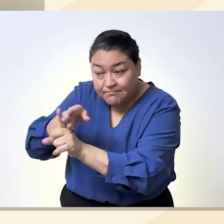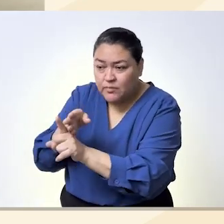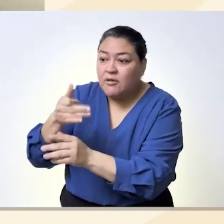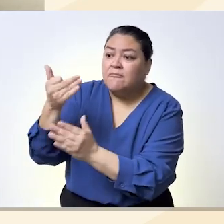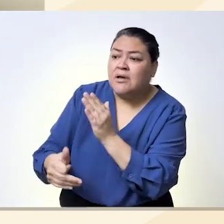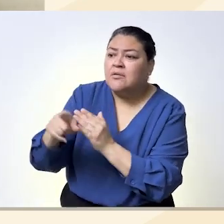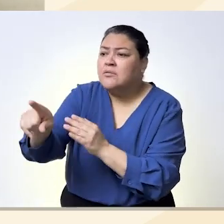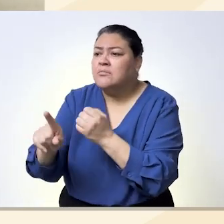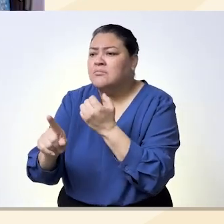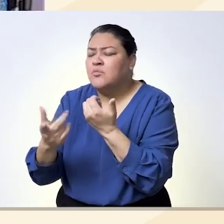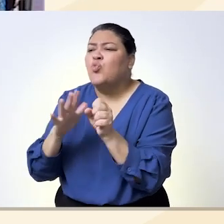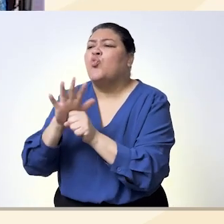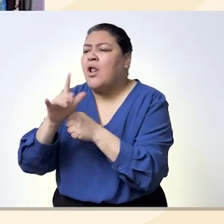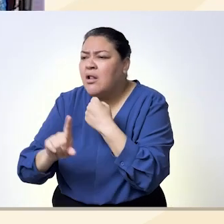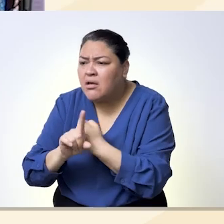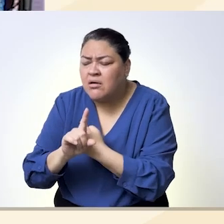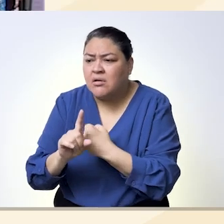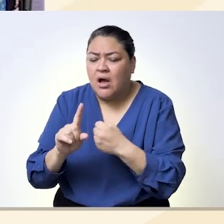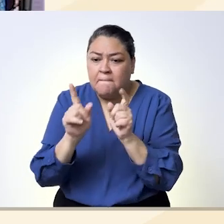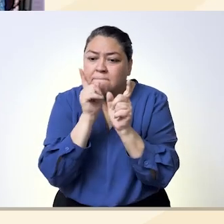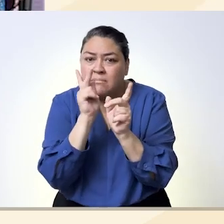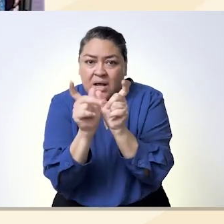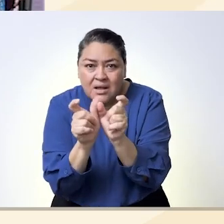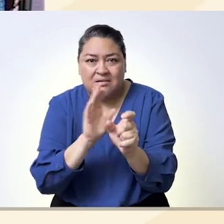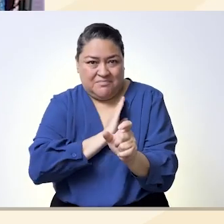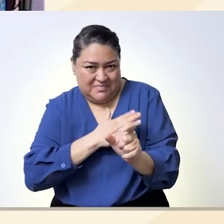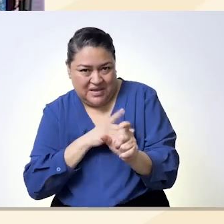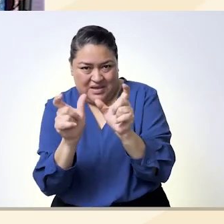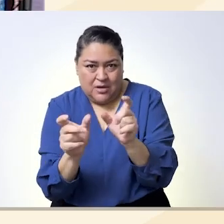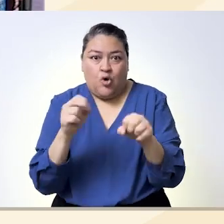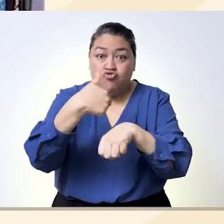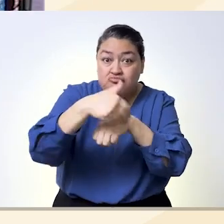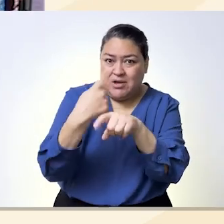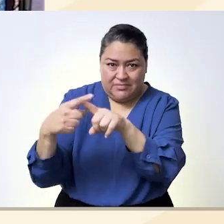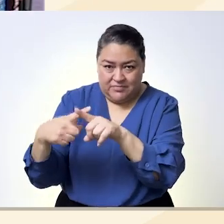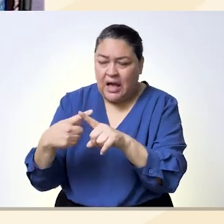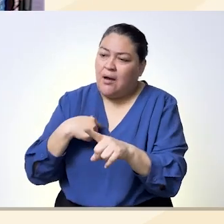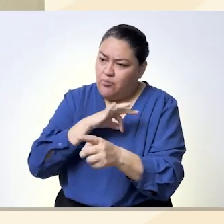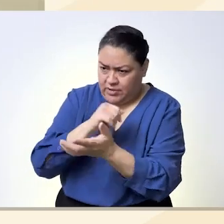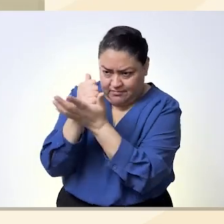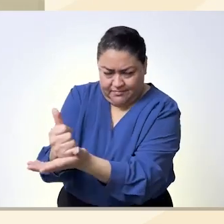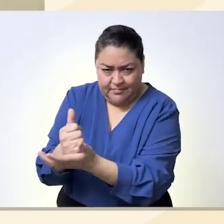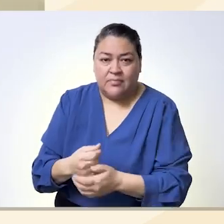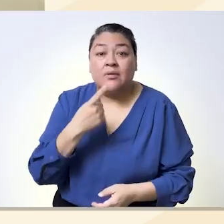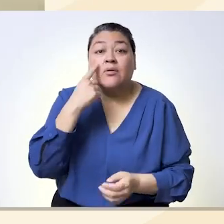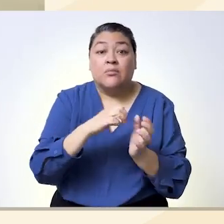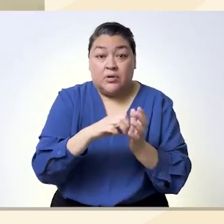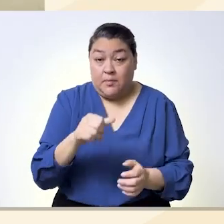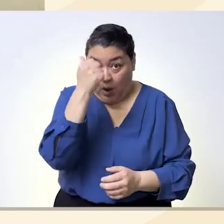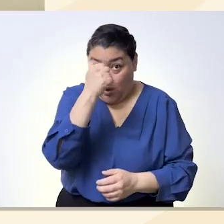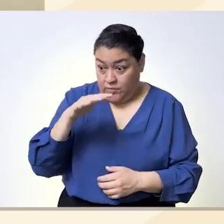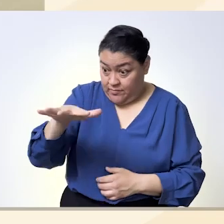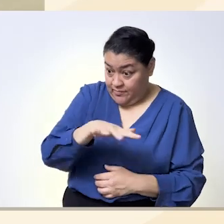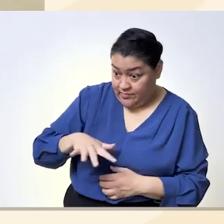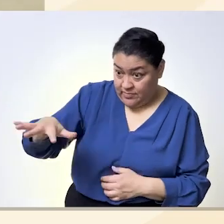adecuados y específicos, porque no todo es así. Incluso dentro de, por ejemplo, ahorita que estoy hablando del autismo,